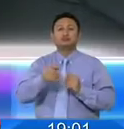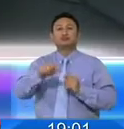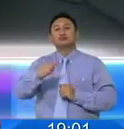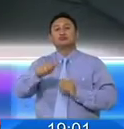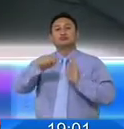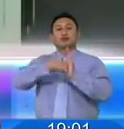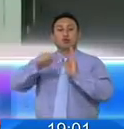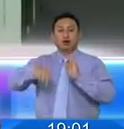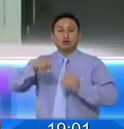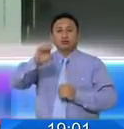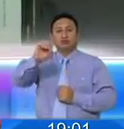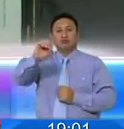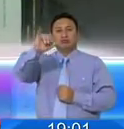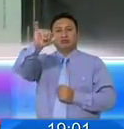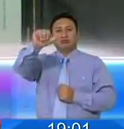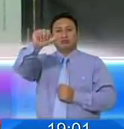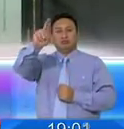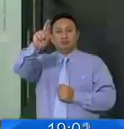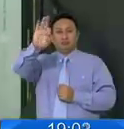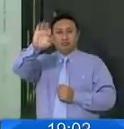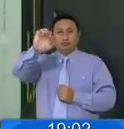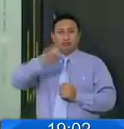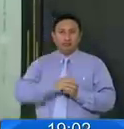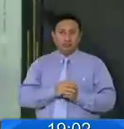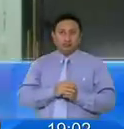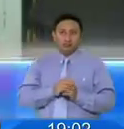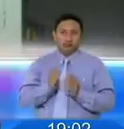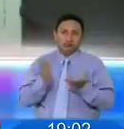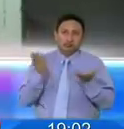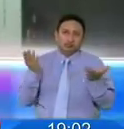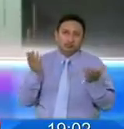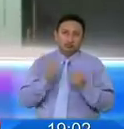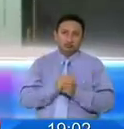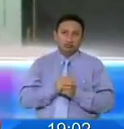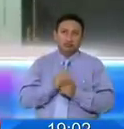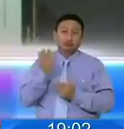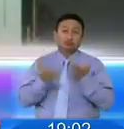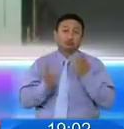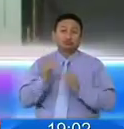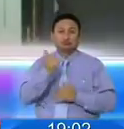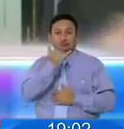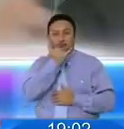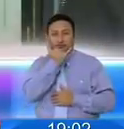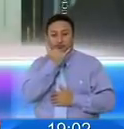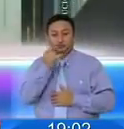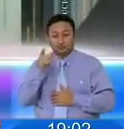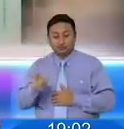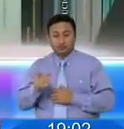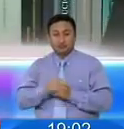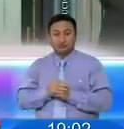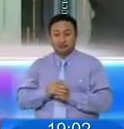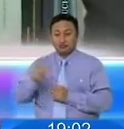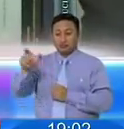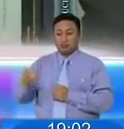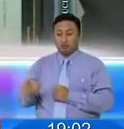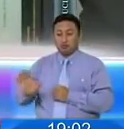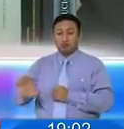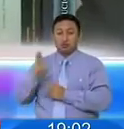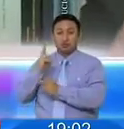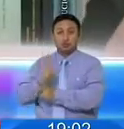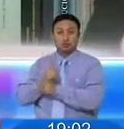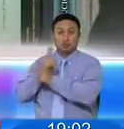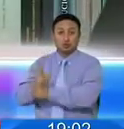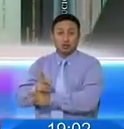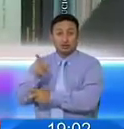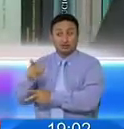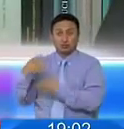comparte criterio. Pudieron haber fallas, que son ya gravísimas, en la protección de esa persona. Y otra